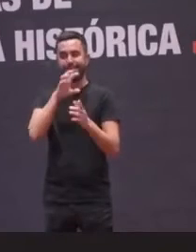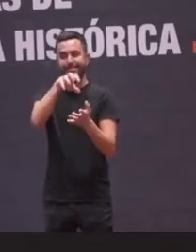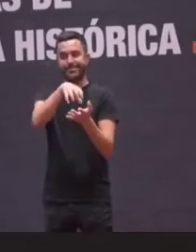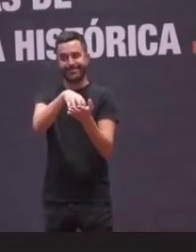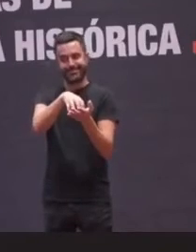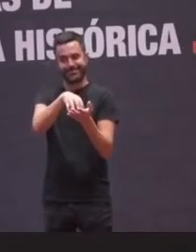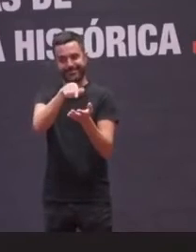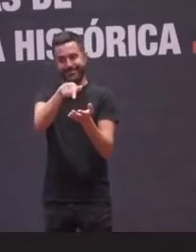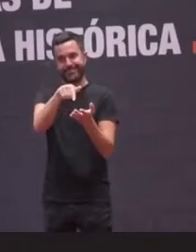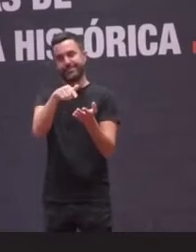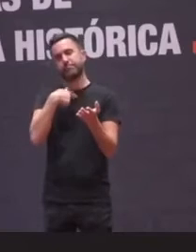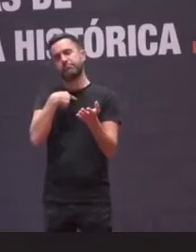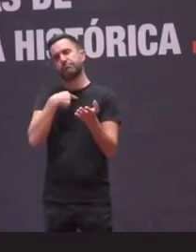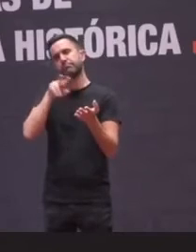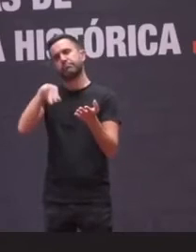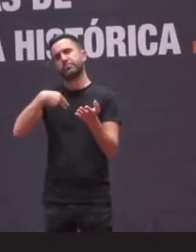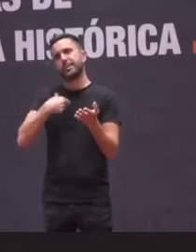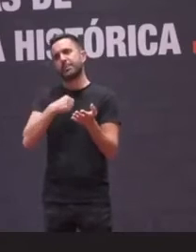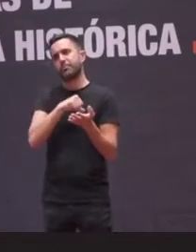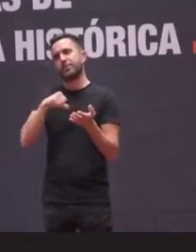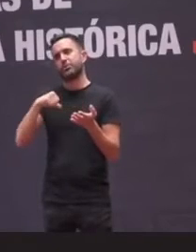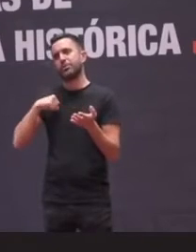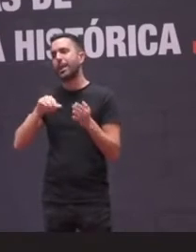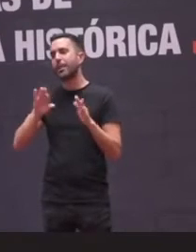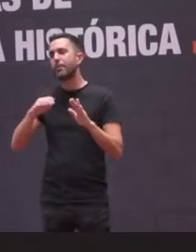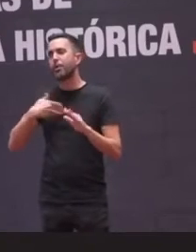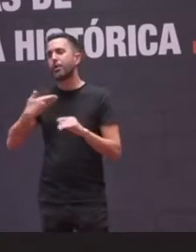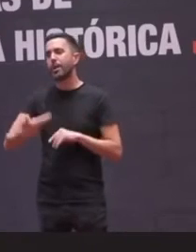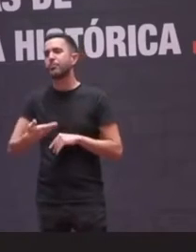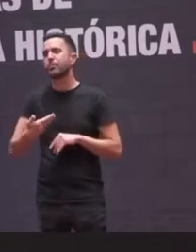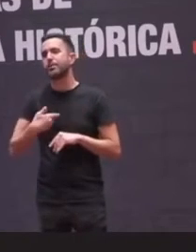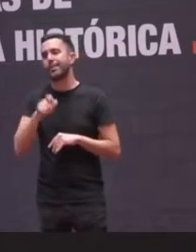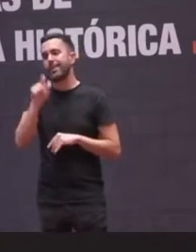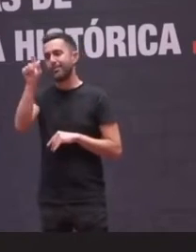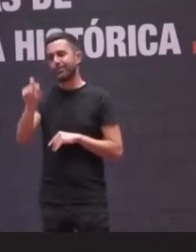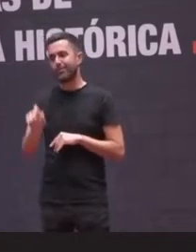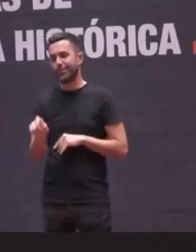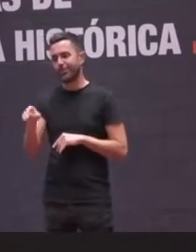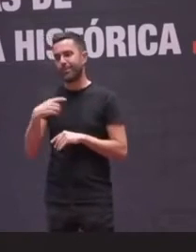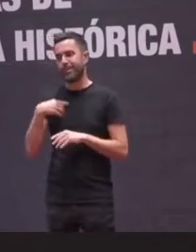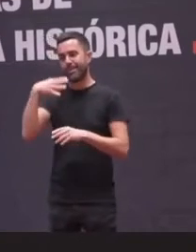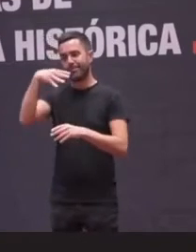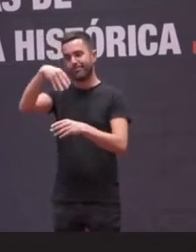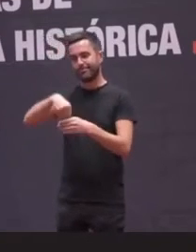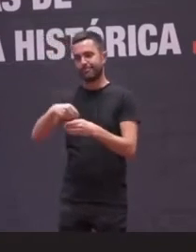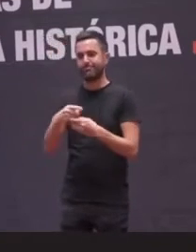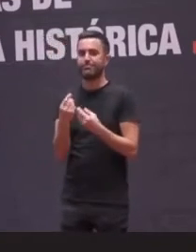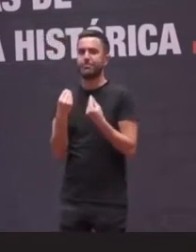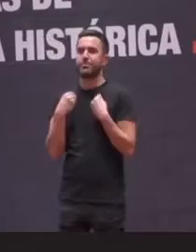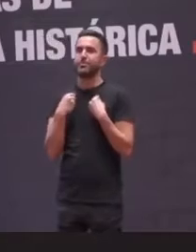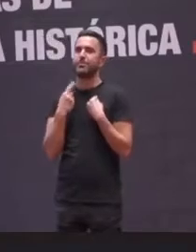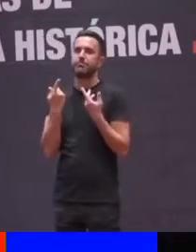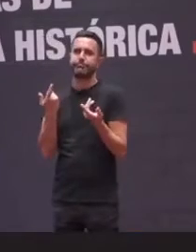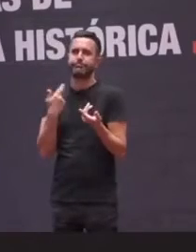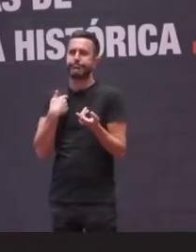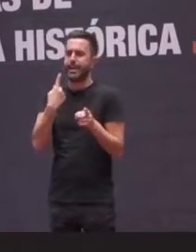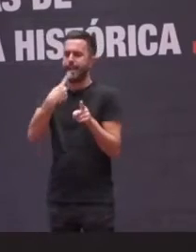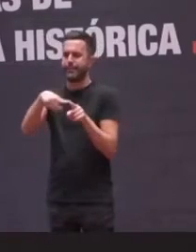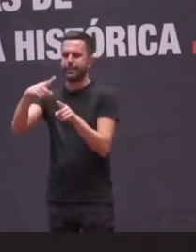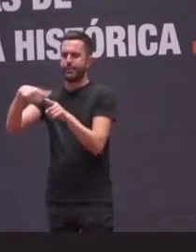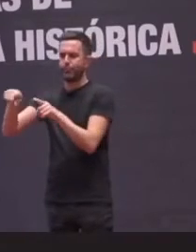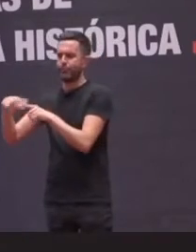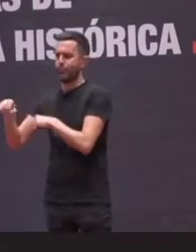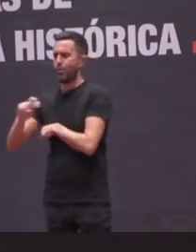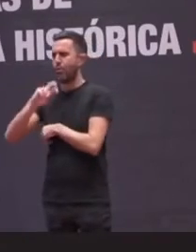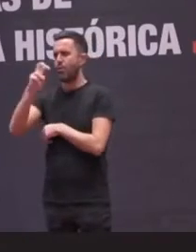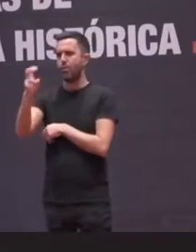é persoal, pero dada a relevancia da persoa que ocupa o ben, hai outra serie de elementos que teñen un carácter